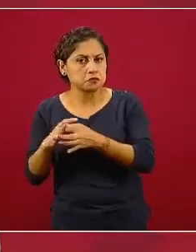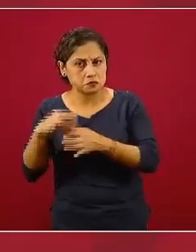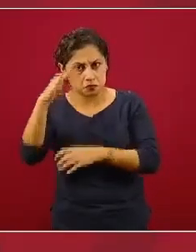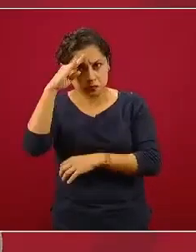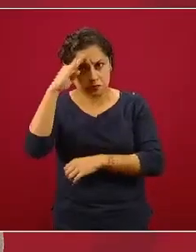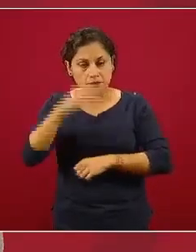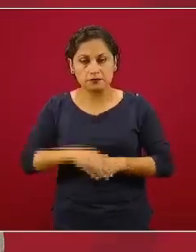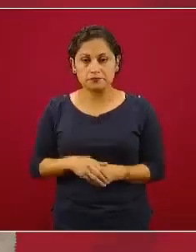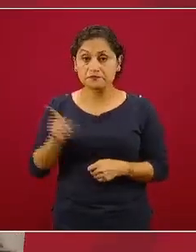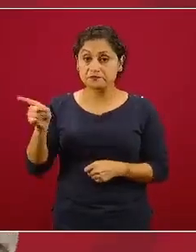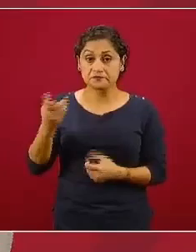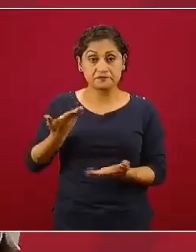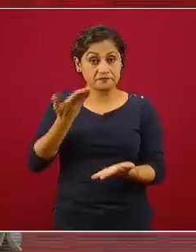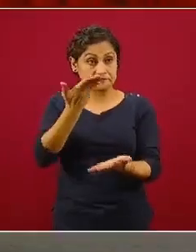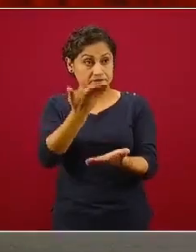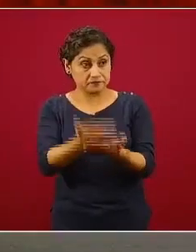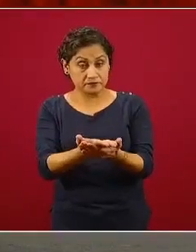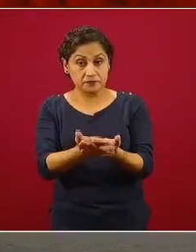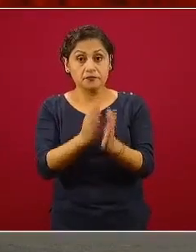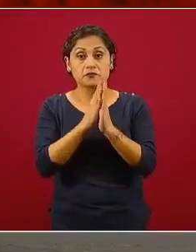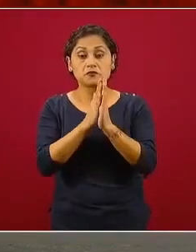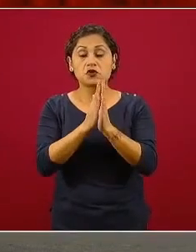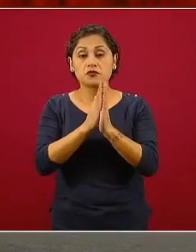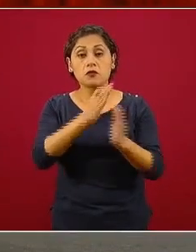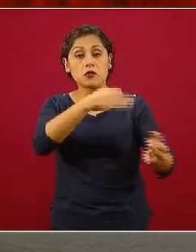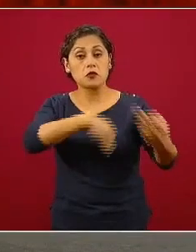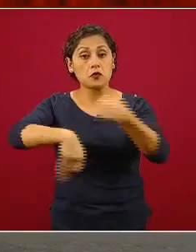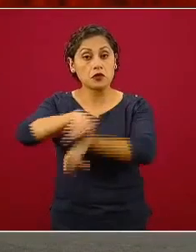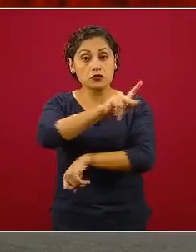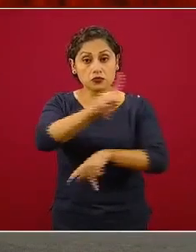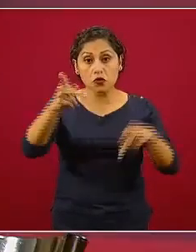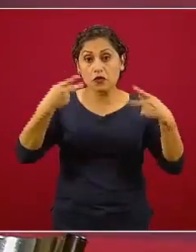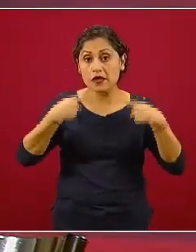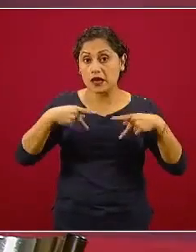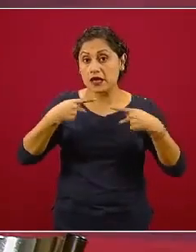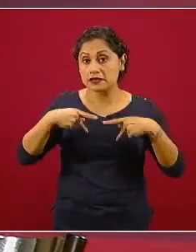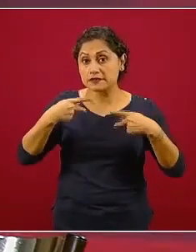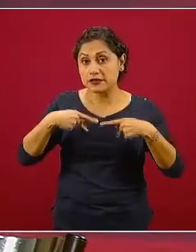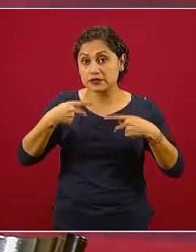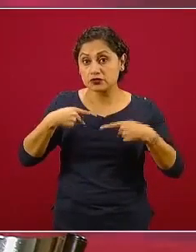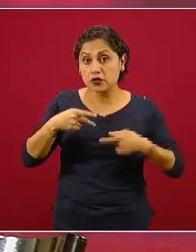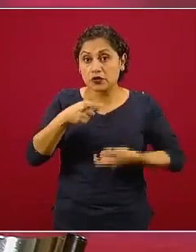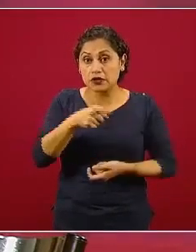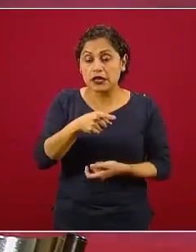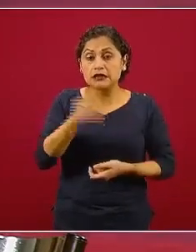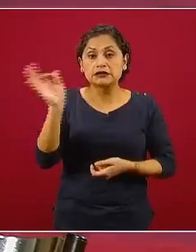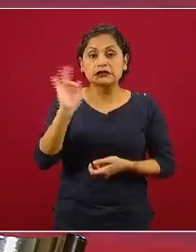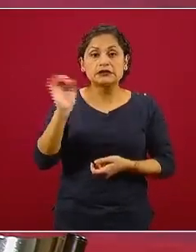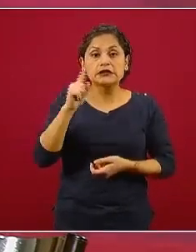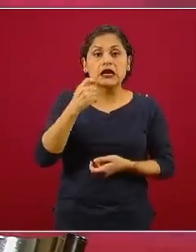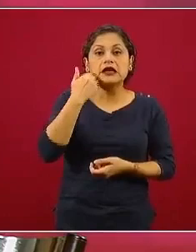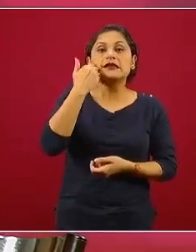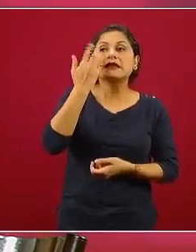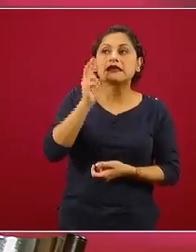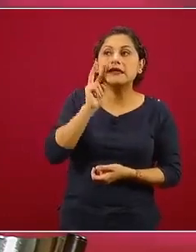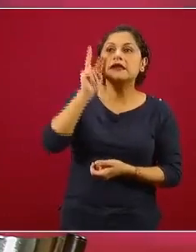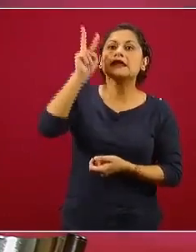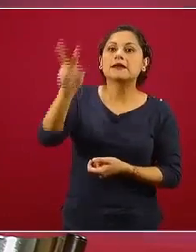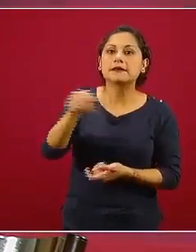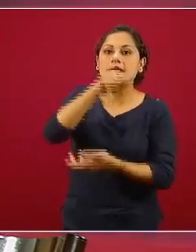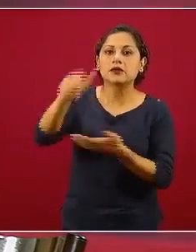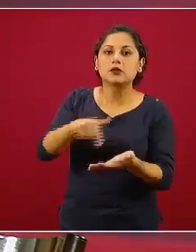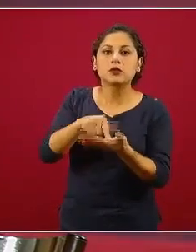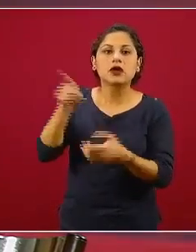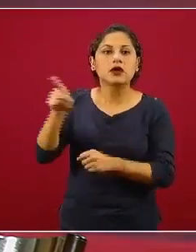que por favor el pueblo de México, las personas que pudieran estar en los sitios que él visita, comprendan que este